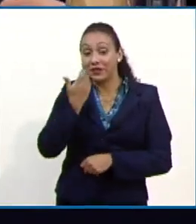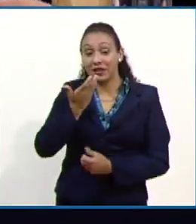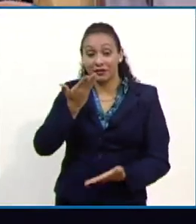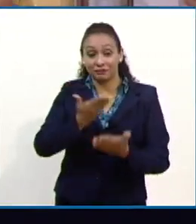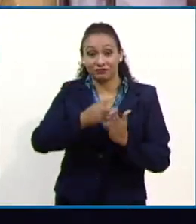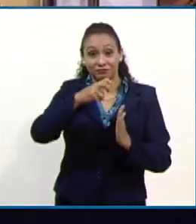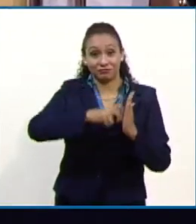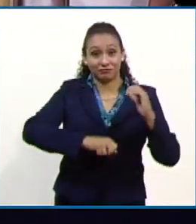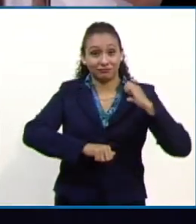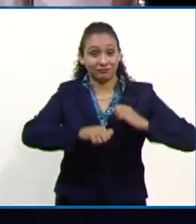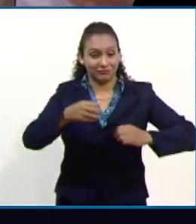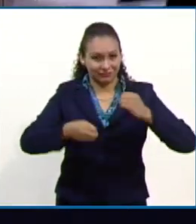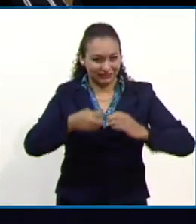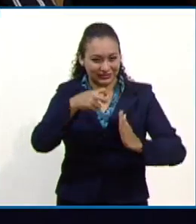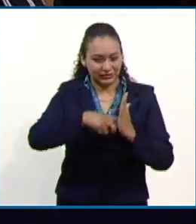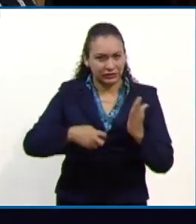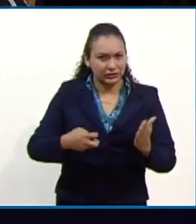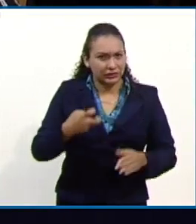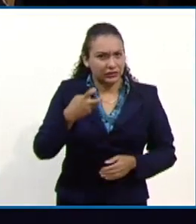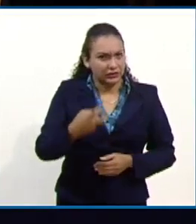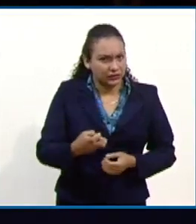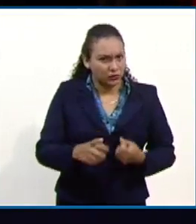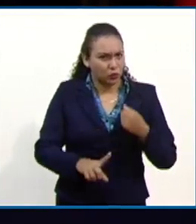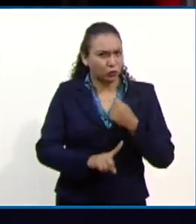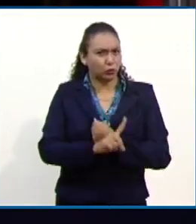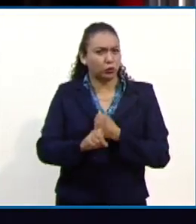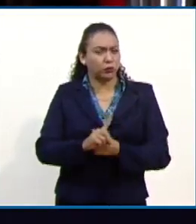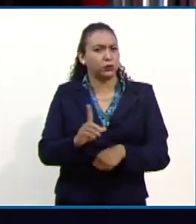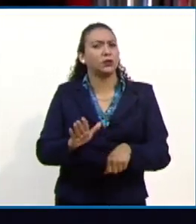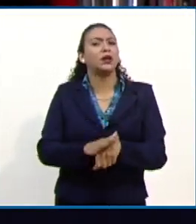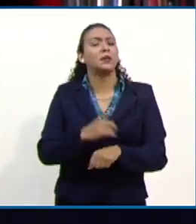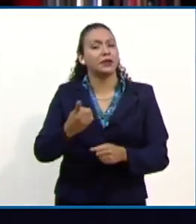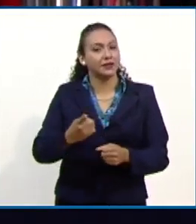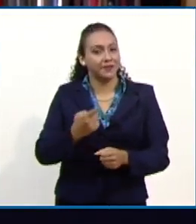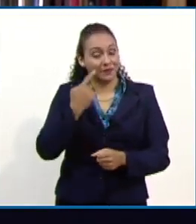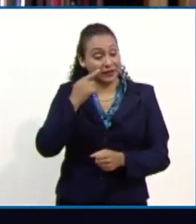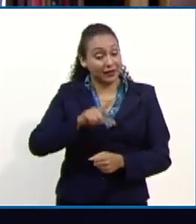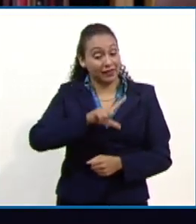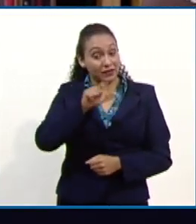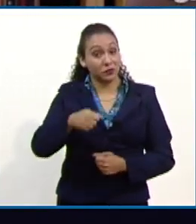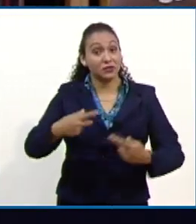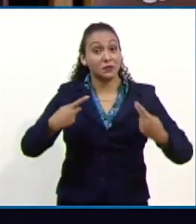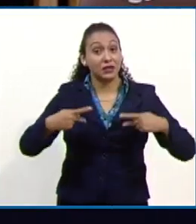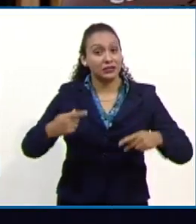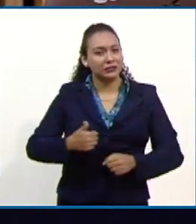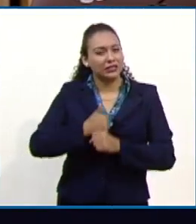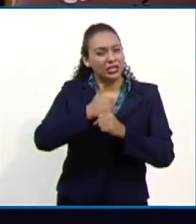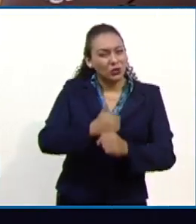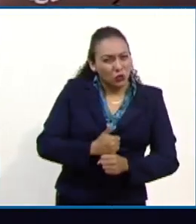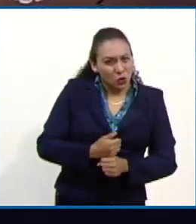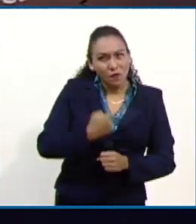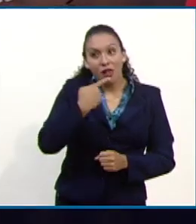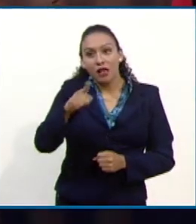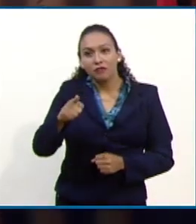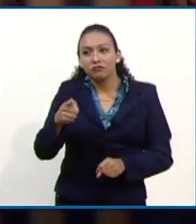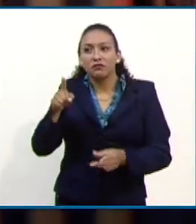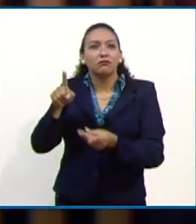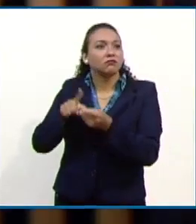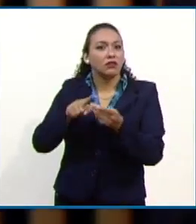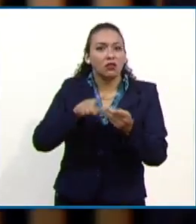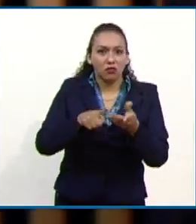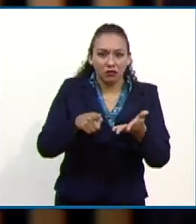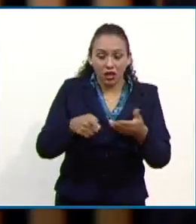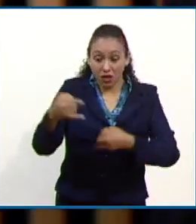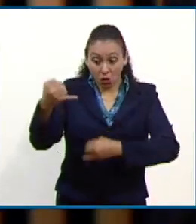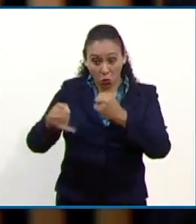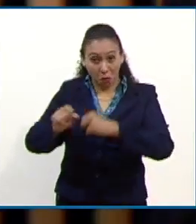va a acentuar la falta de acceso de los más débiles al sistema de justicia, no